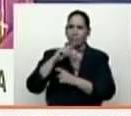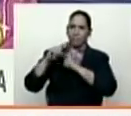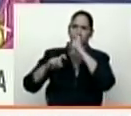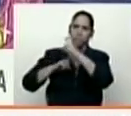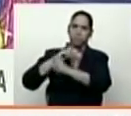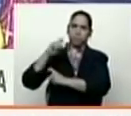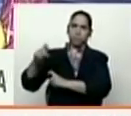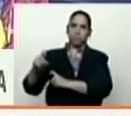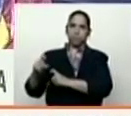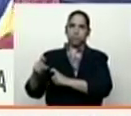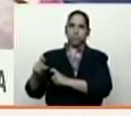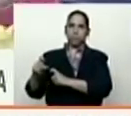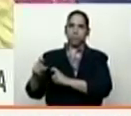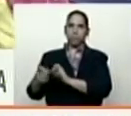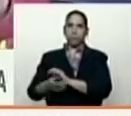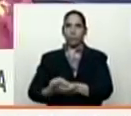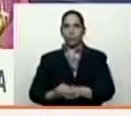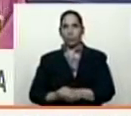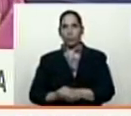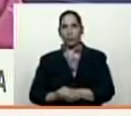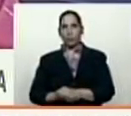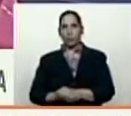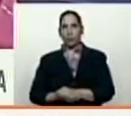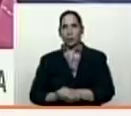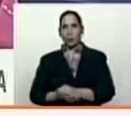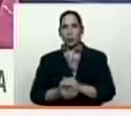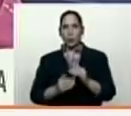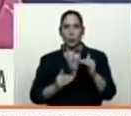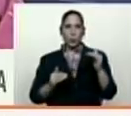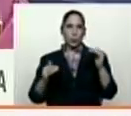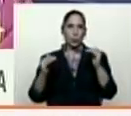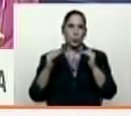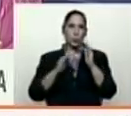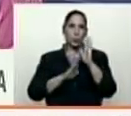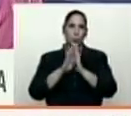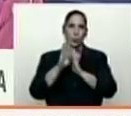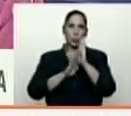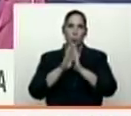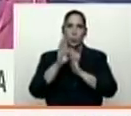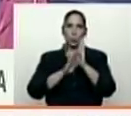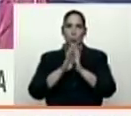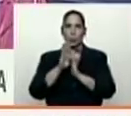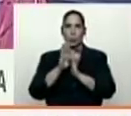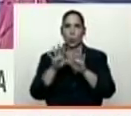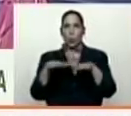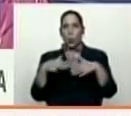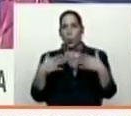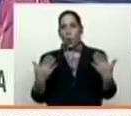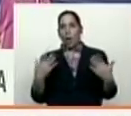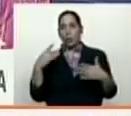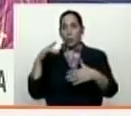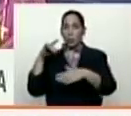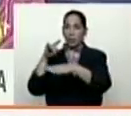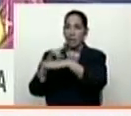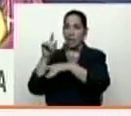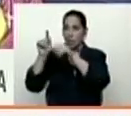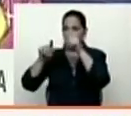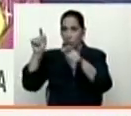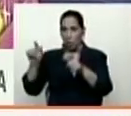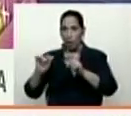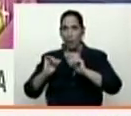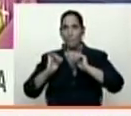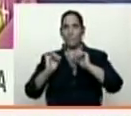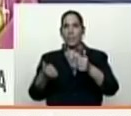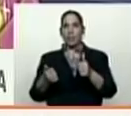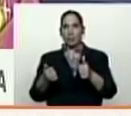ese desprecio, va creciendo inclusive. María, cuando los traidores comienzan a